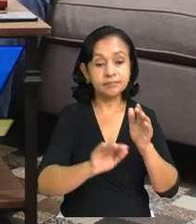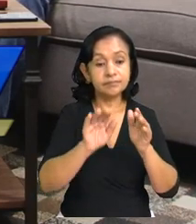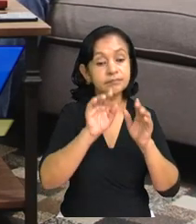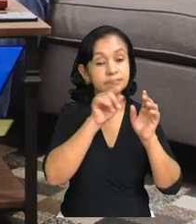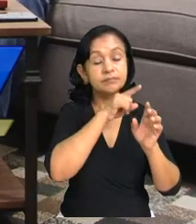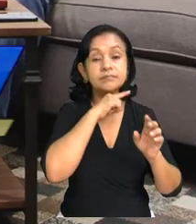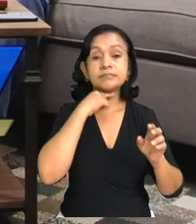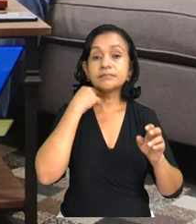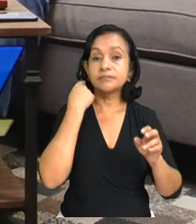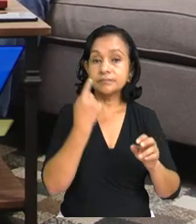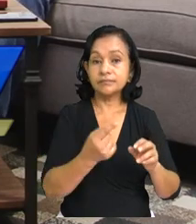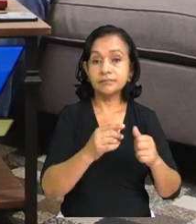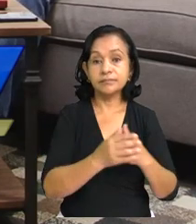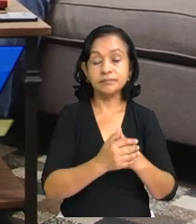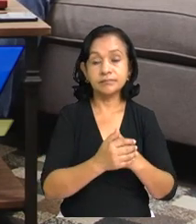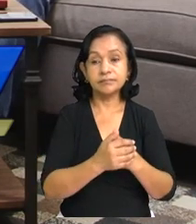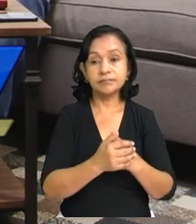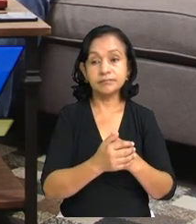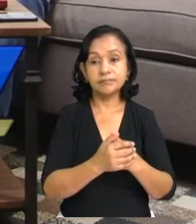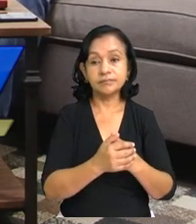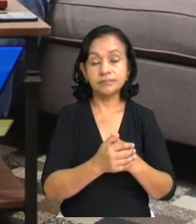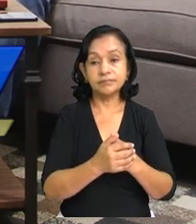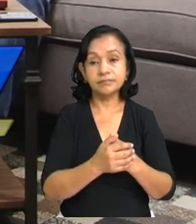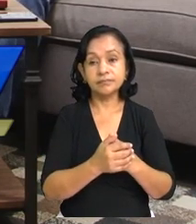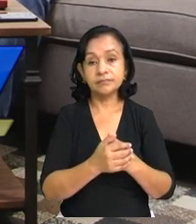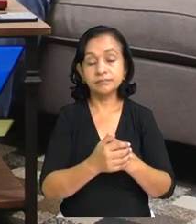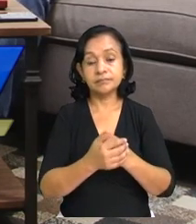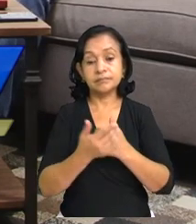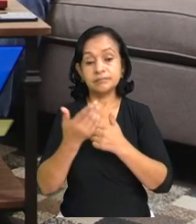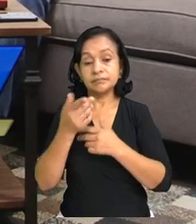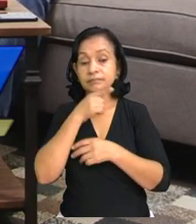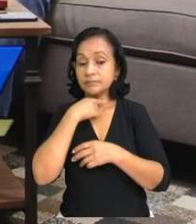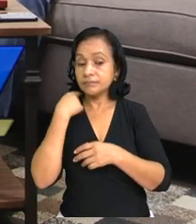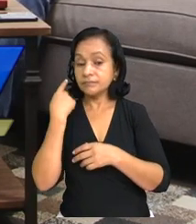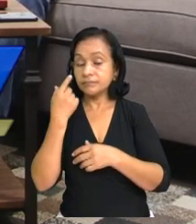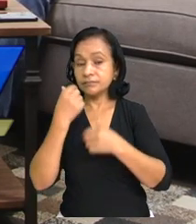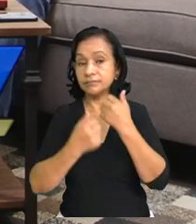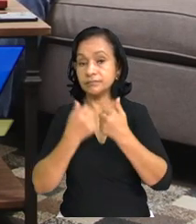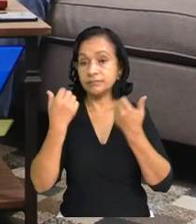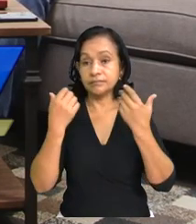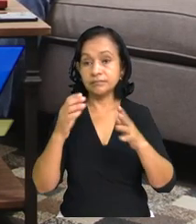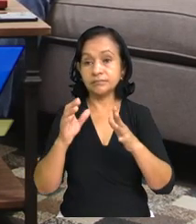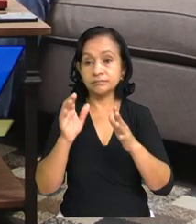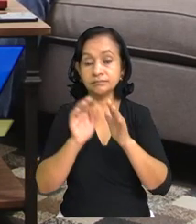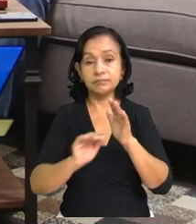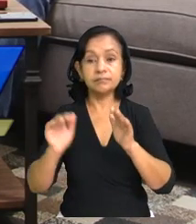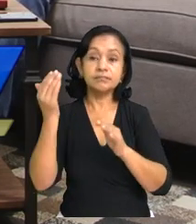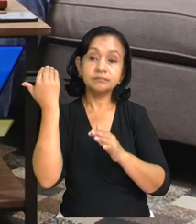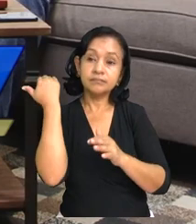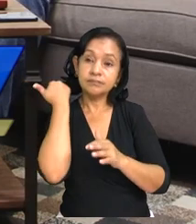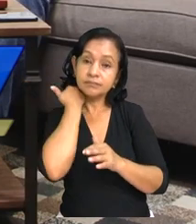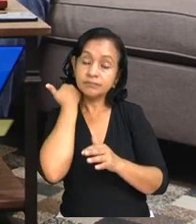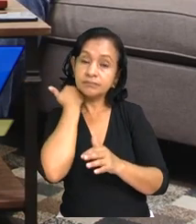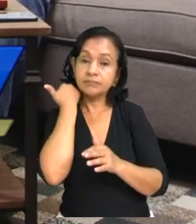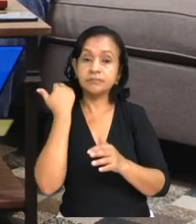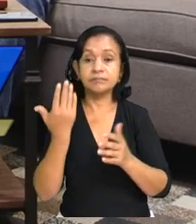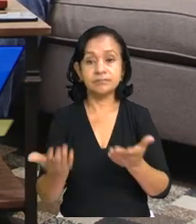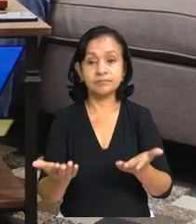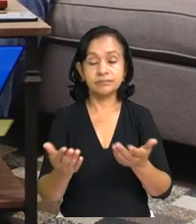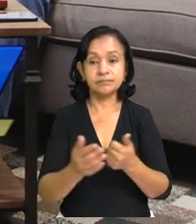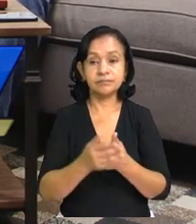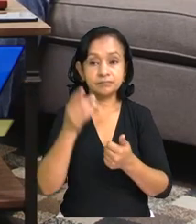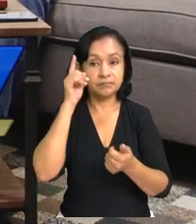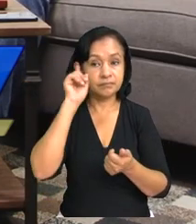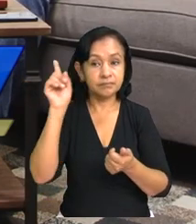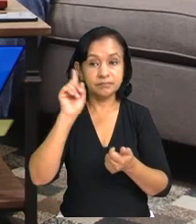realidad. Mientras más se distancia de la realidad una solución, se vuelve más cara. ¿Verdad? Si vos no sabes